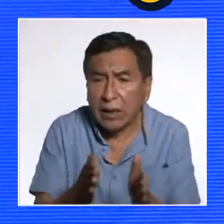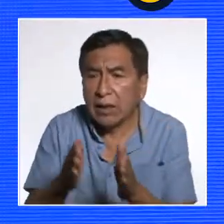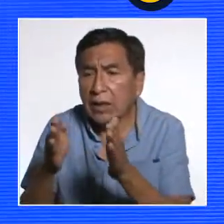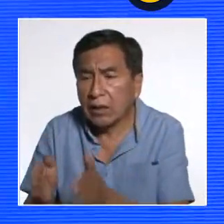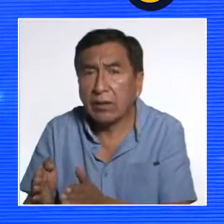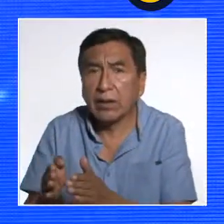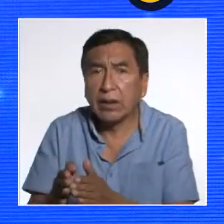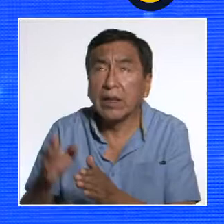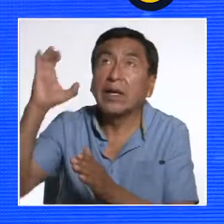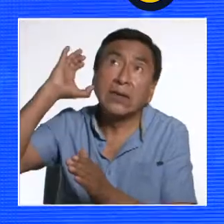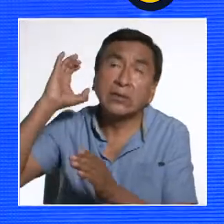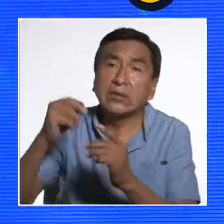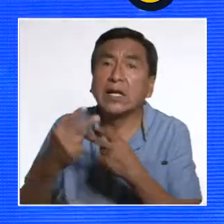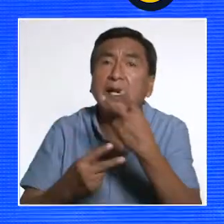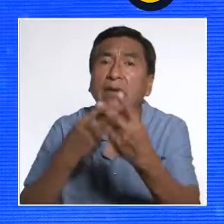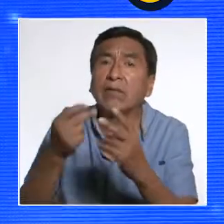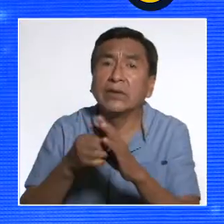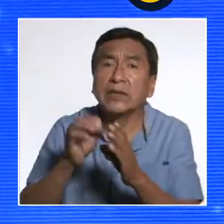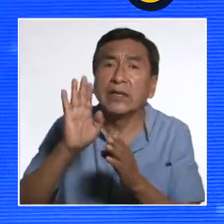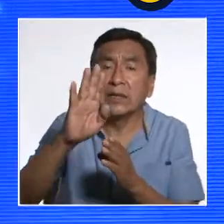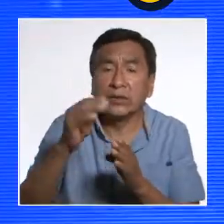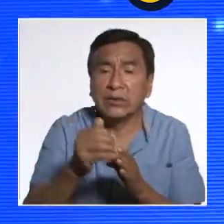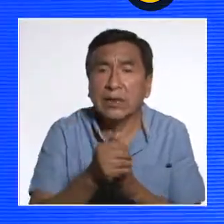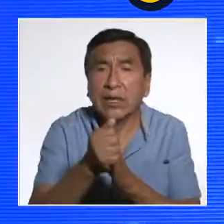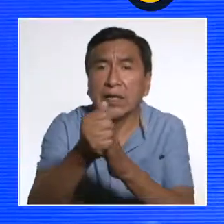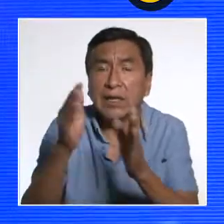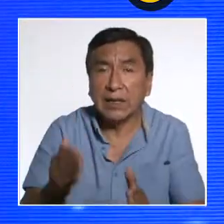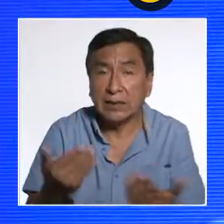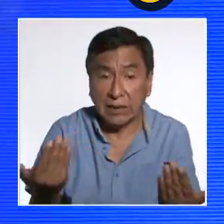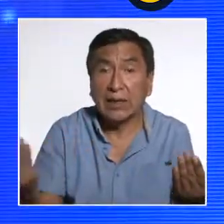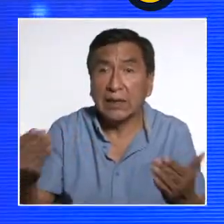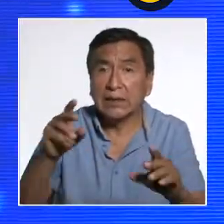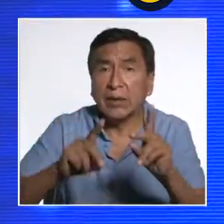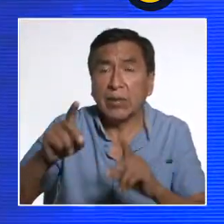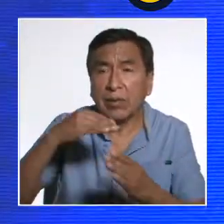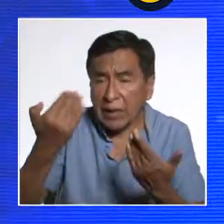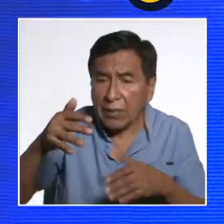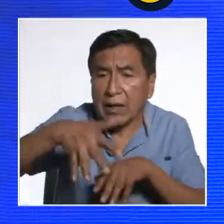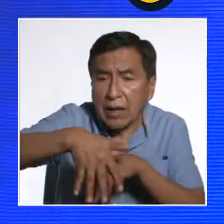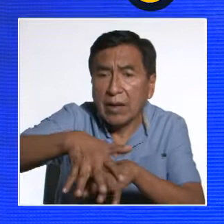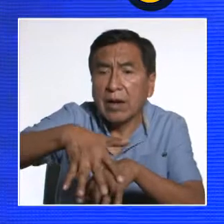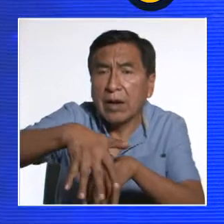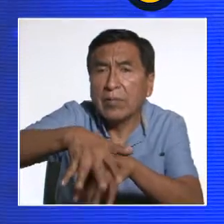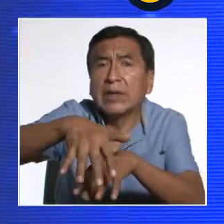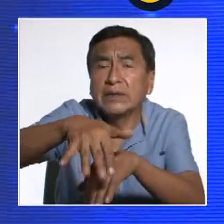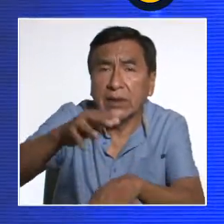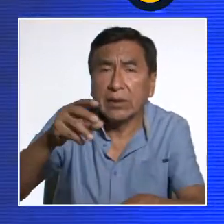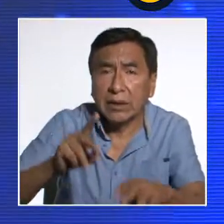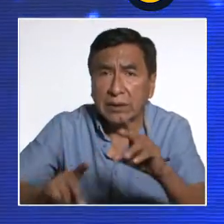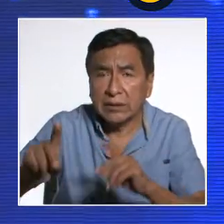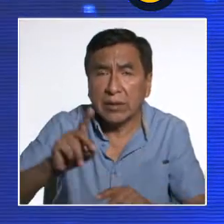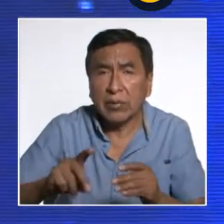Escucha la voz de sus líderes. Este pueblo había marchado. ¿Por qué? Porque su líder le había dicho que iban a marchar